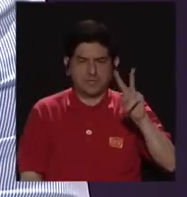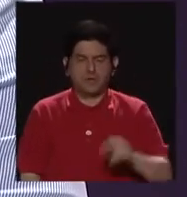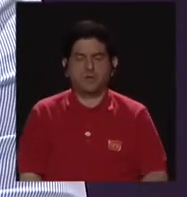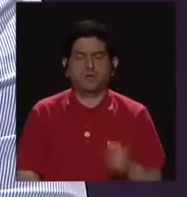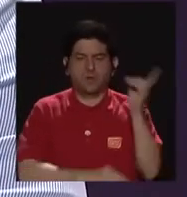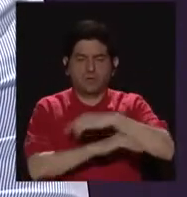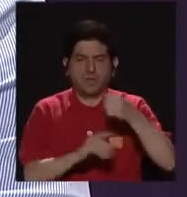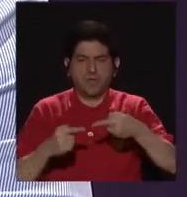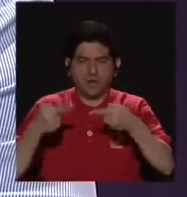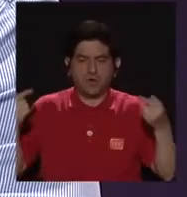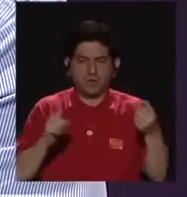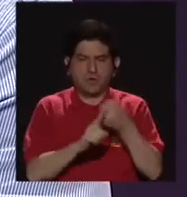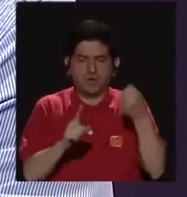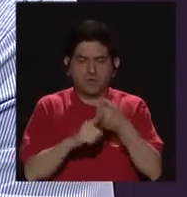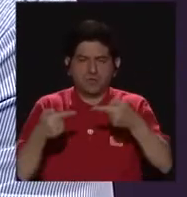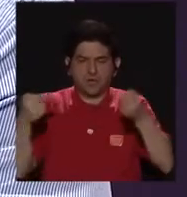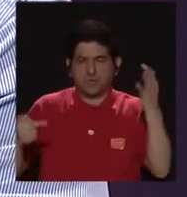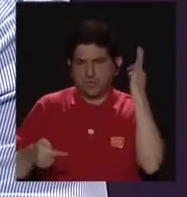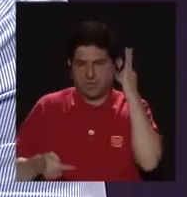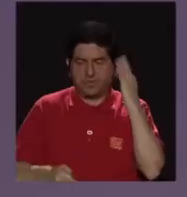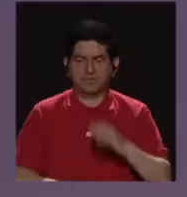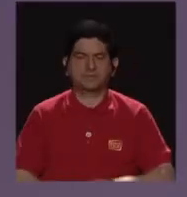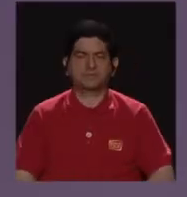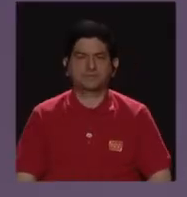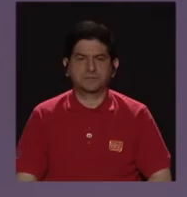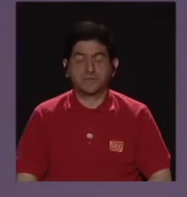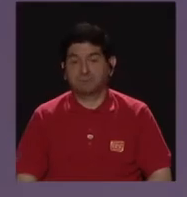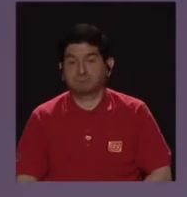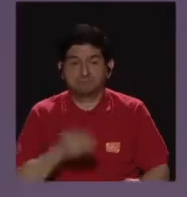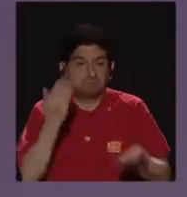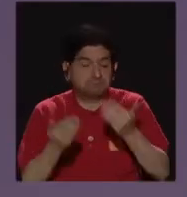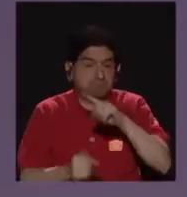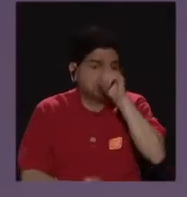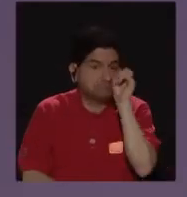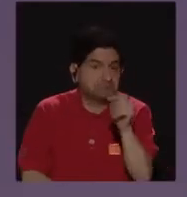contra la violencia hacia las mujeres verdad no sé qué